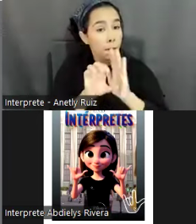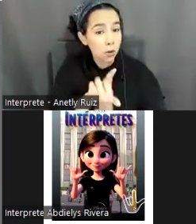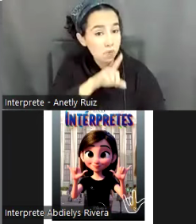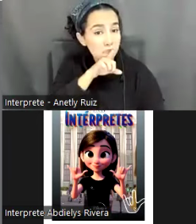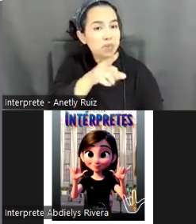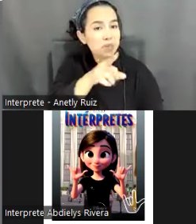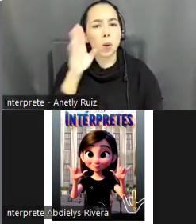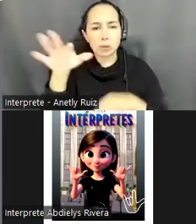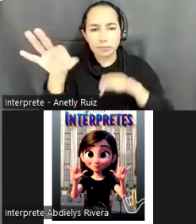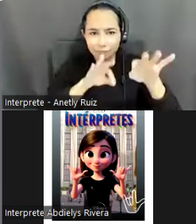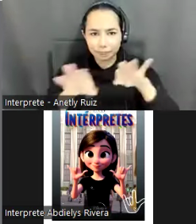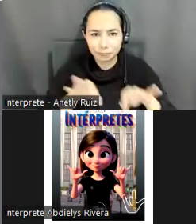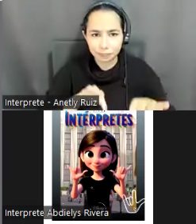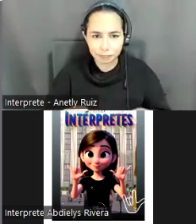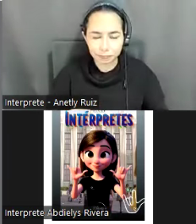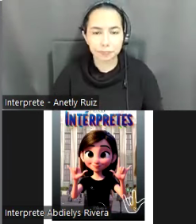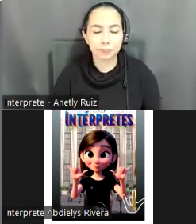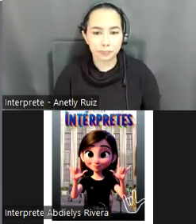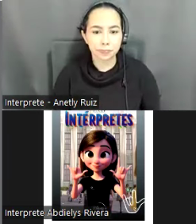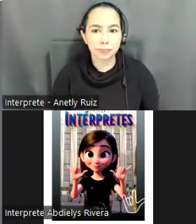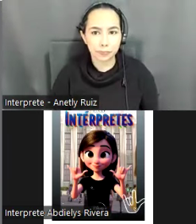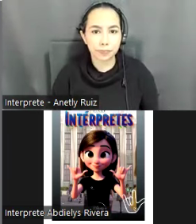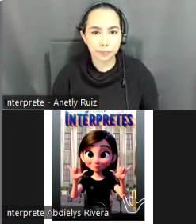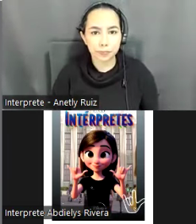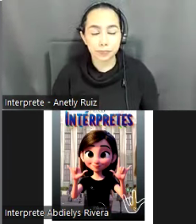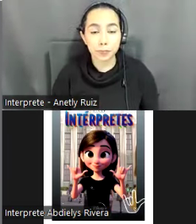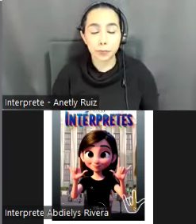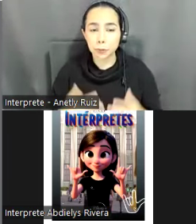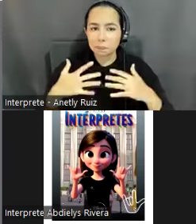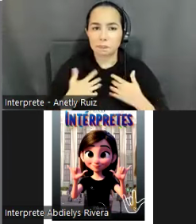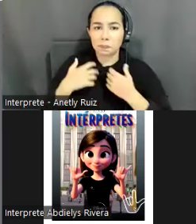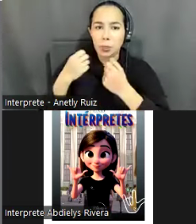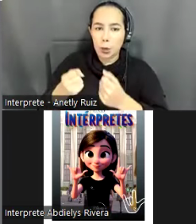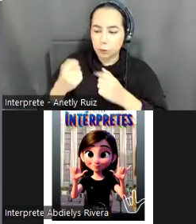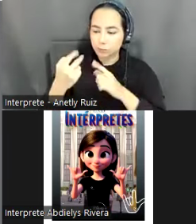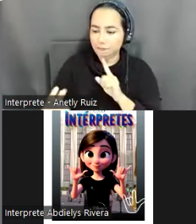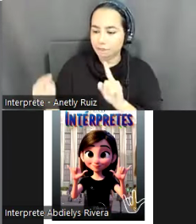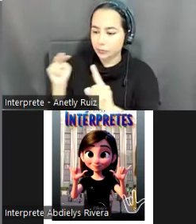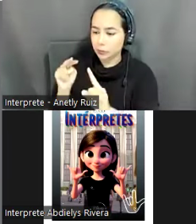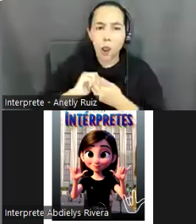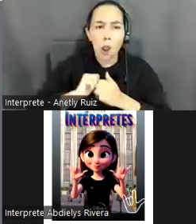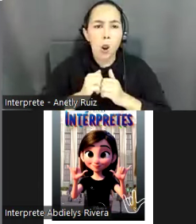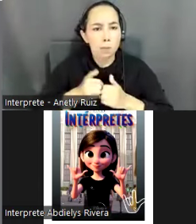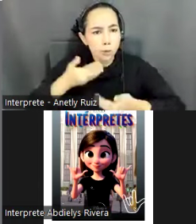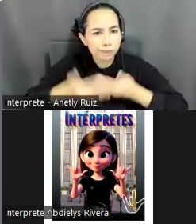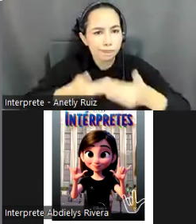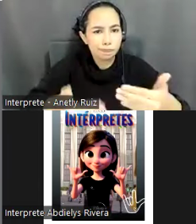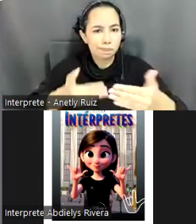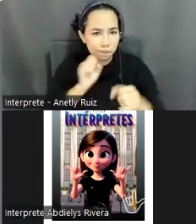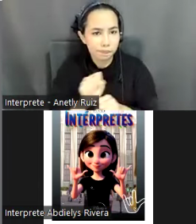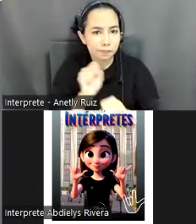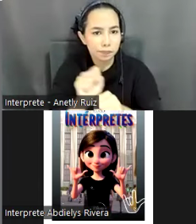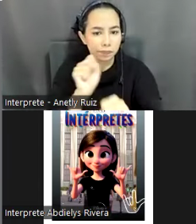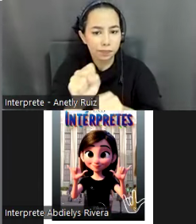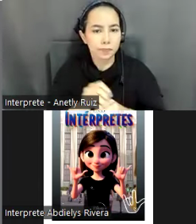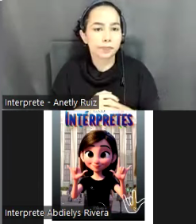clínicos y establecer desde la perspectiva de salud cuáles serían los próximos pasos, ¿verdad? En torno a las necesidades que puedan